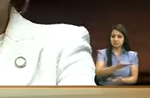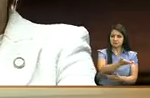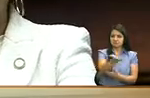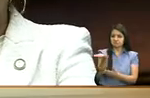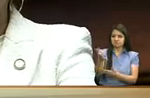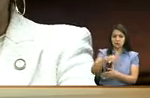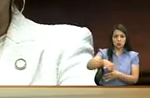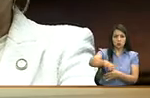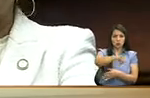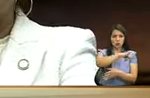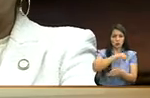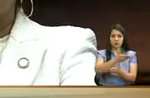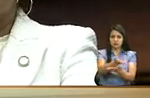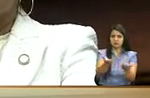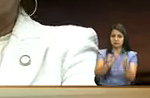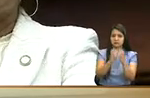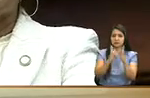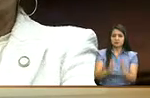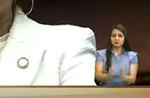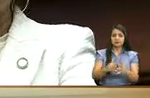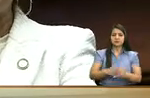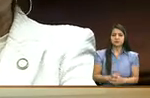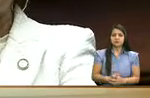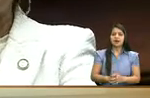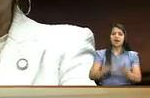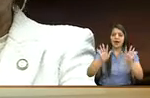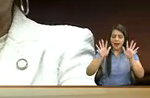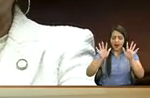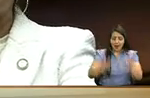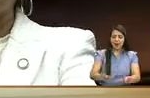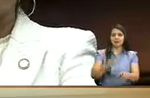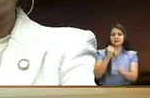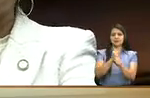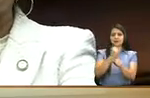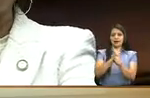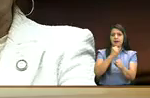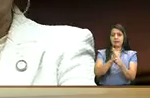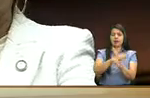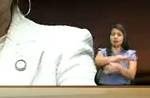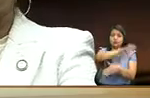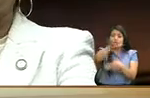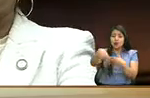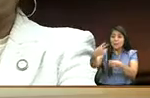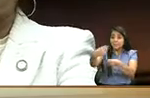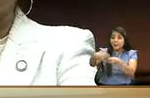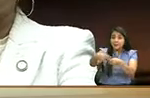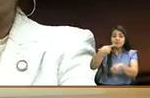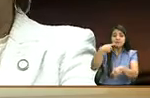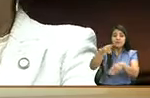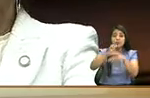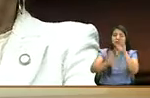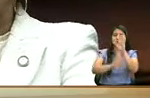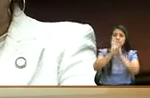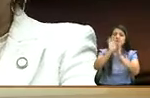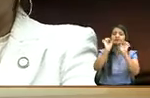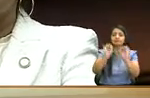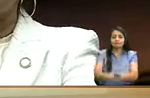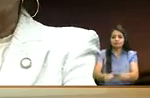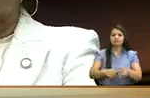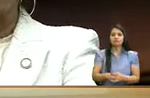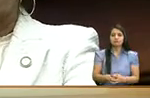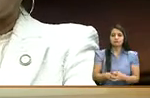queridos deportistas. Porque así se debe trabajar para que este país salga adelante,